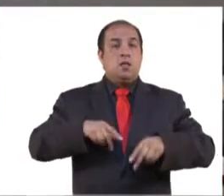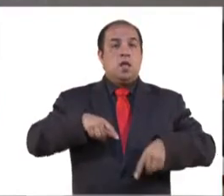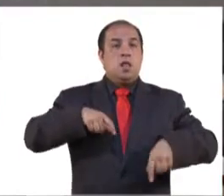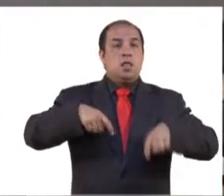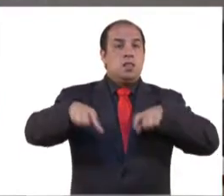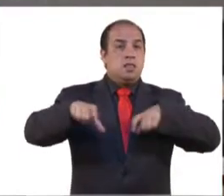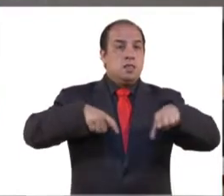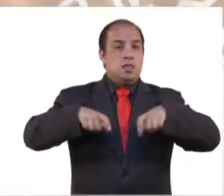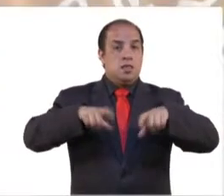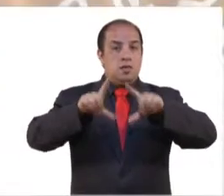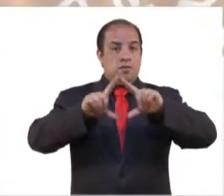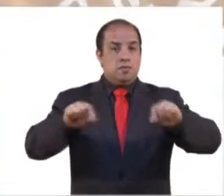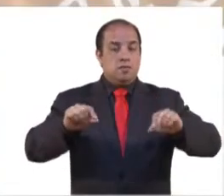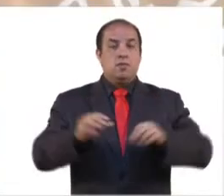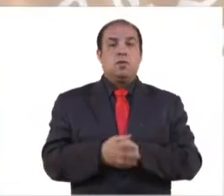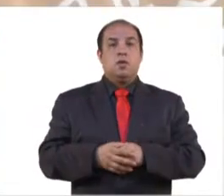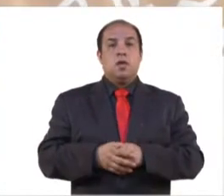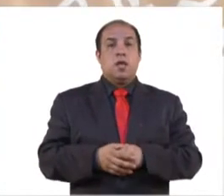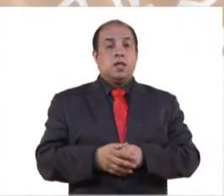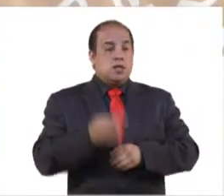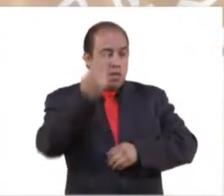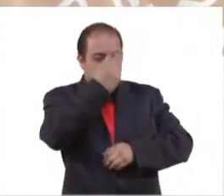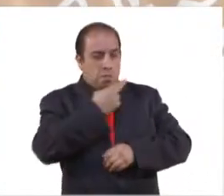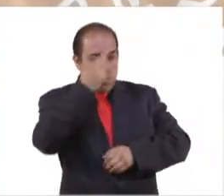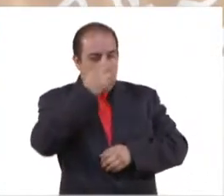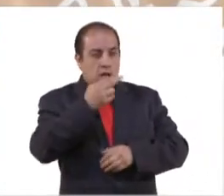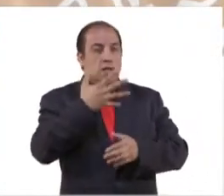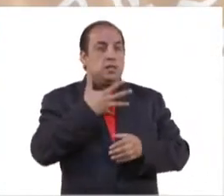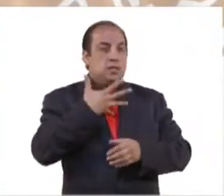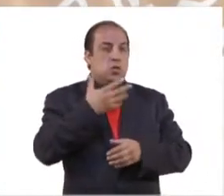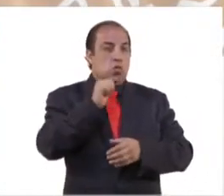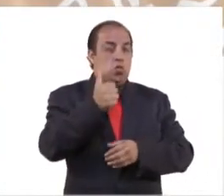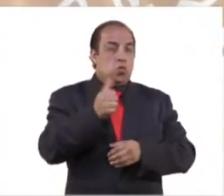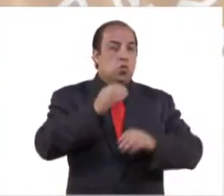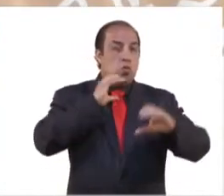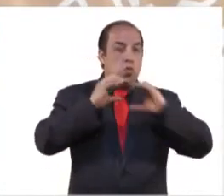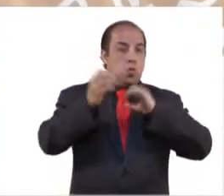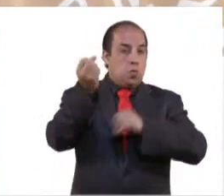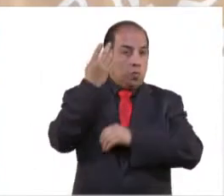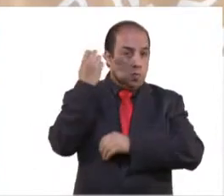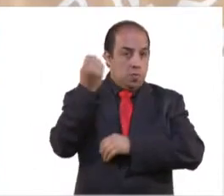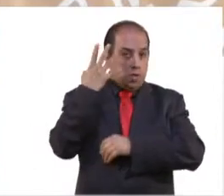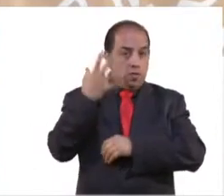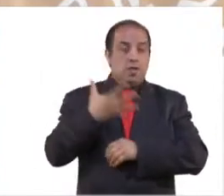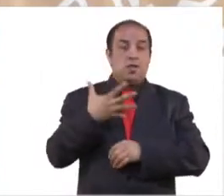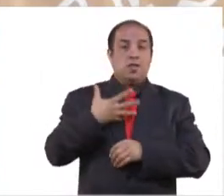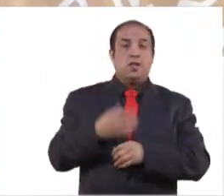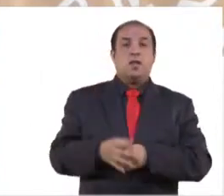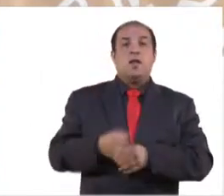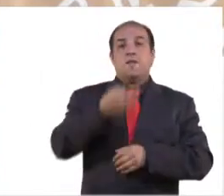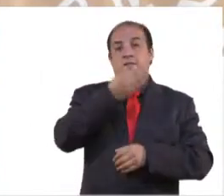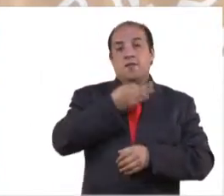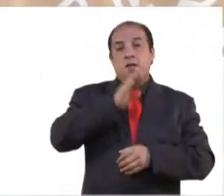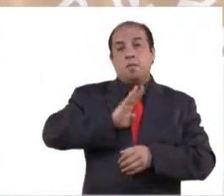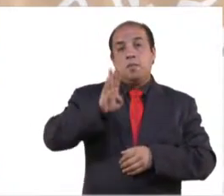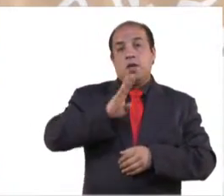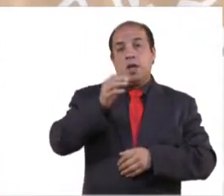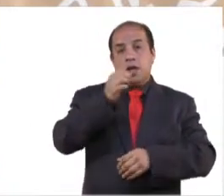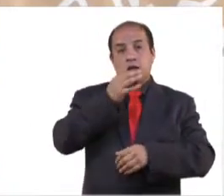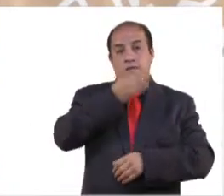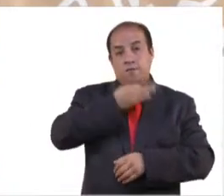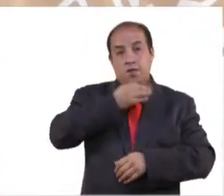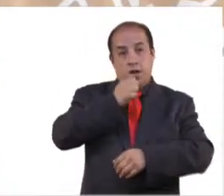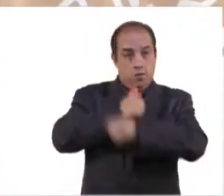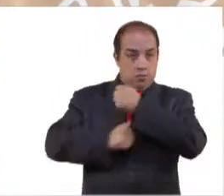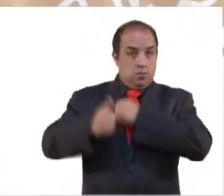concierto, estaríamos definiéndolo. Y va a haber feria, como la feria del año